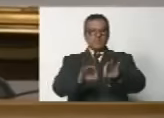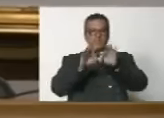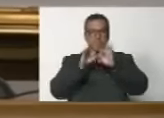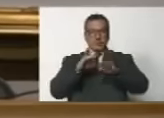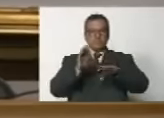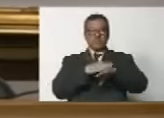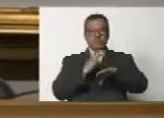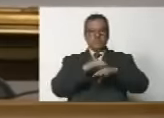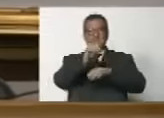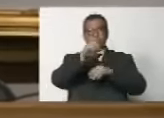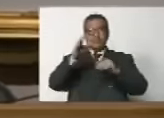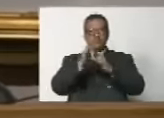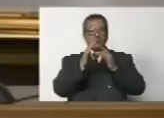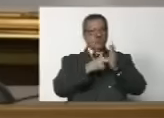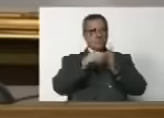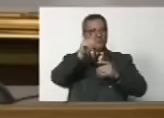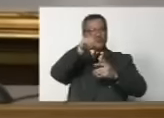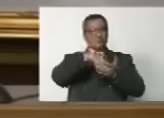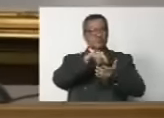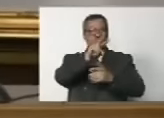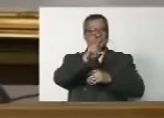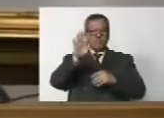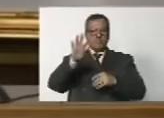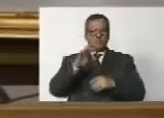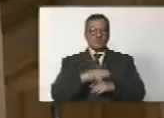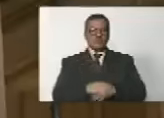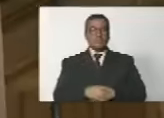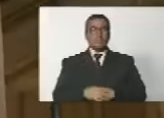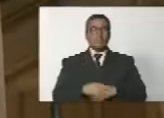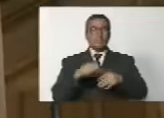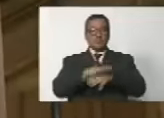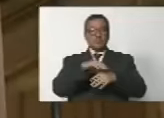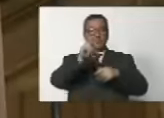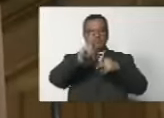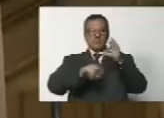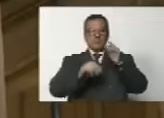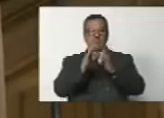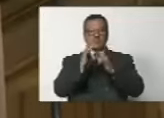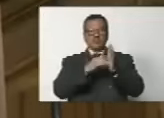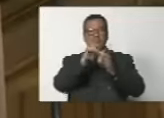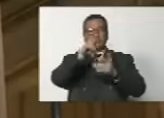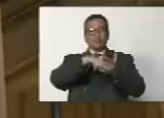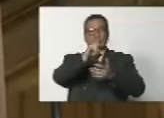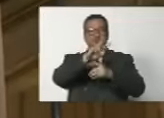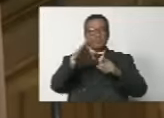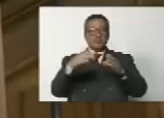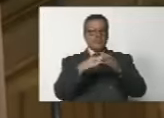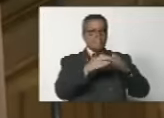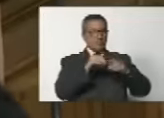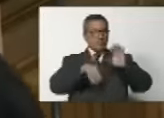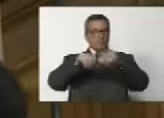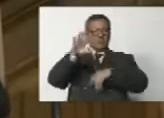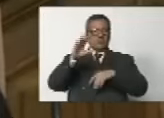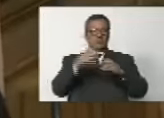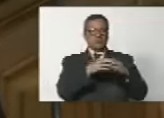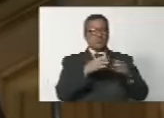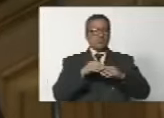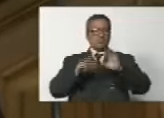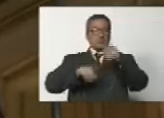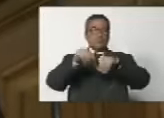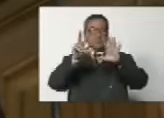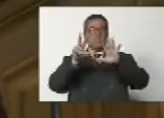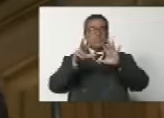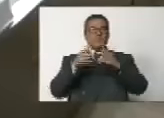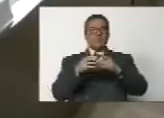del día jueves 11 de abril de 2024. Martes 2 de abril de 2024, sesión ordinaria número 15, acta número